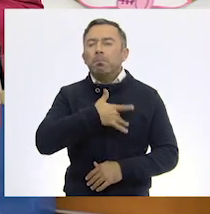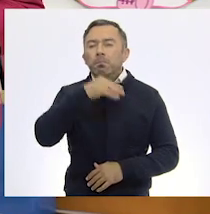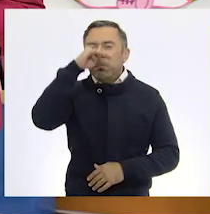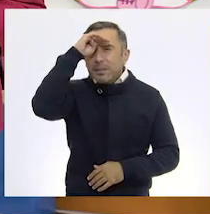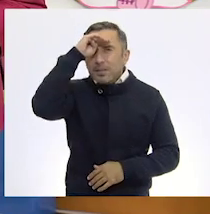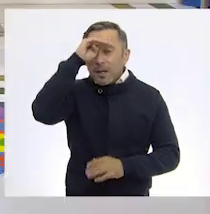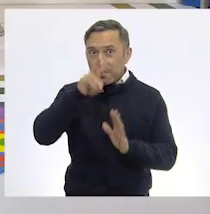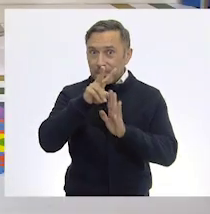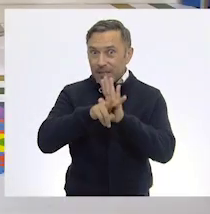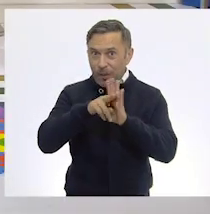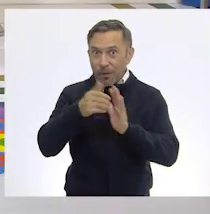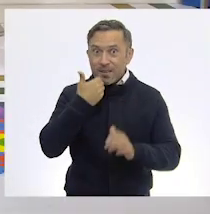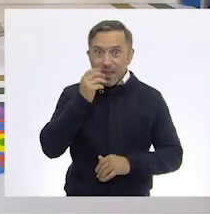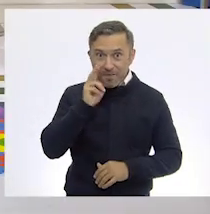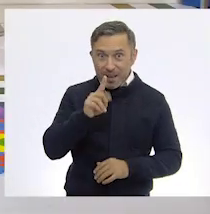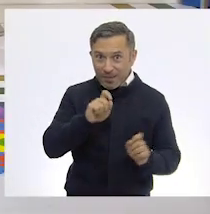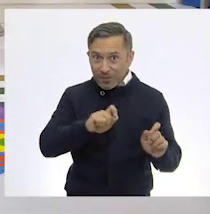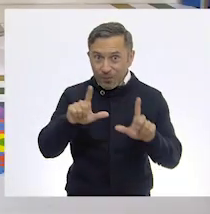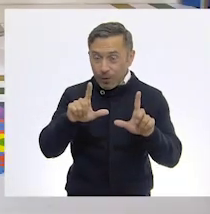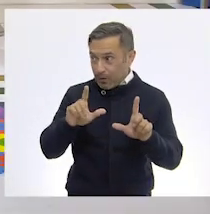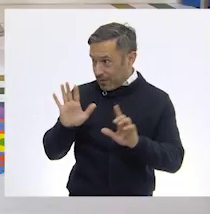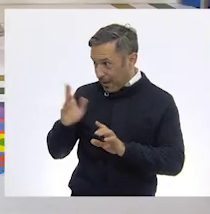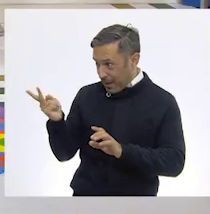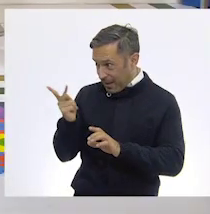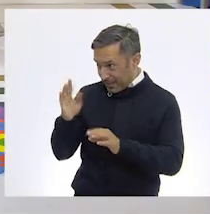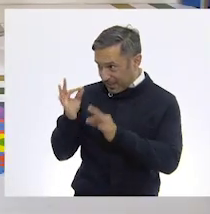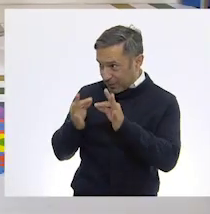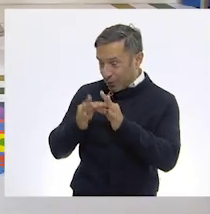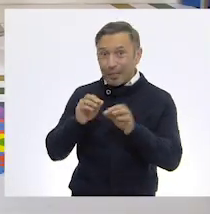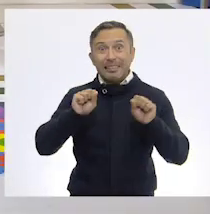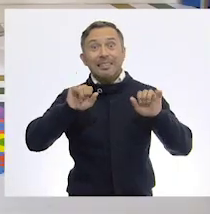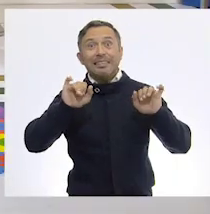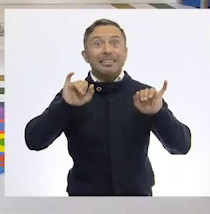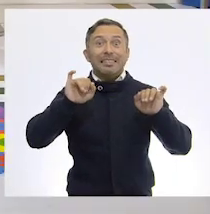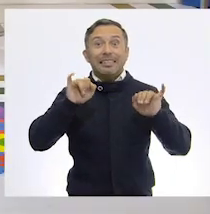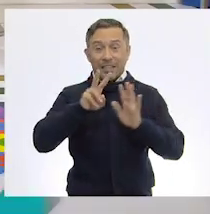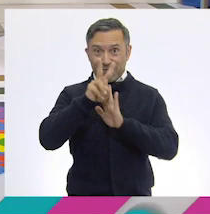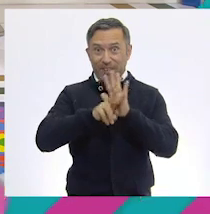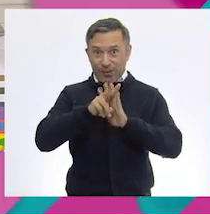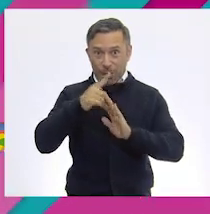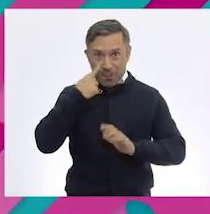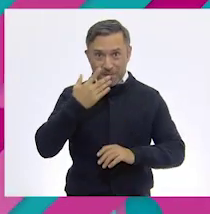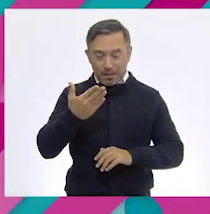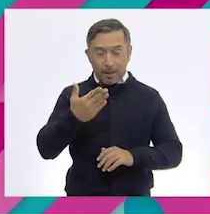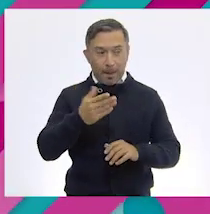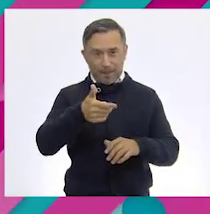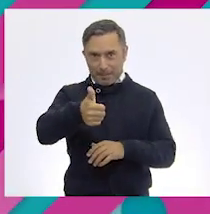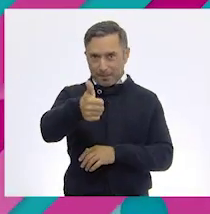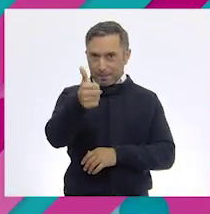Panchito y Alexia? ¡Sí! ¡Sí! ¡Vamos a ver el video! ¡Adelante! ¡Corre video!